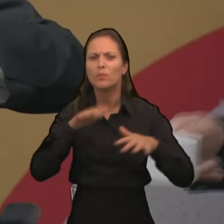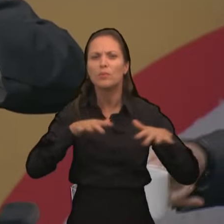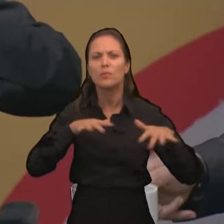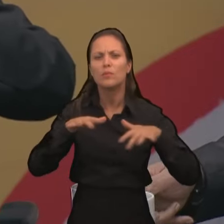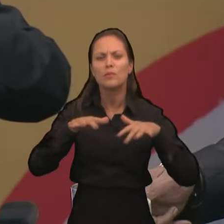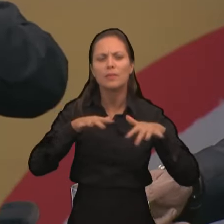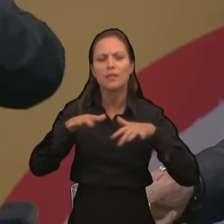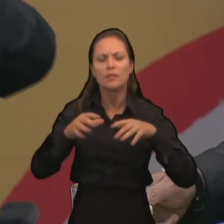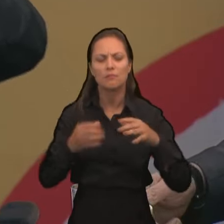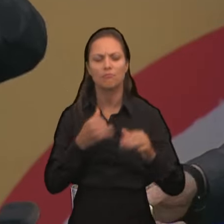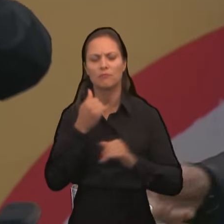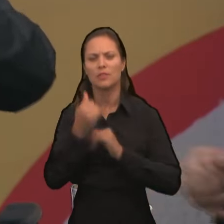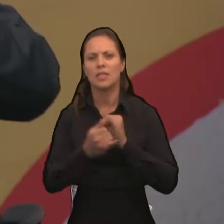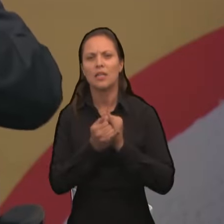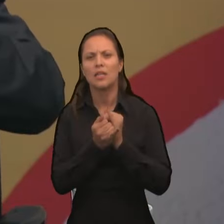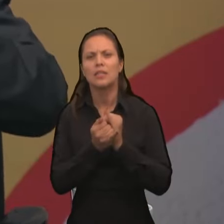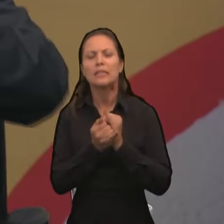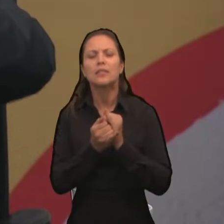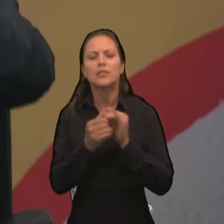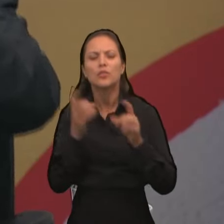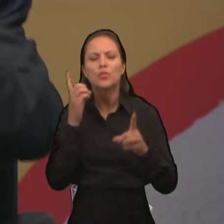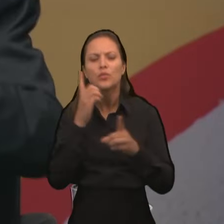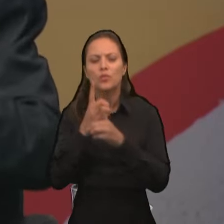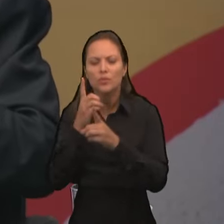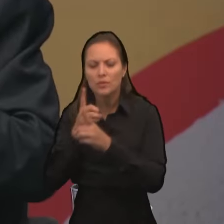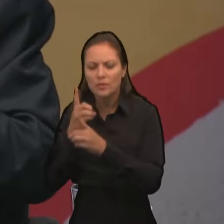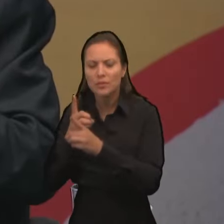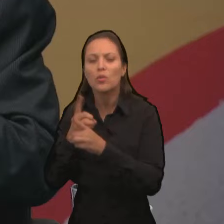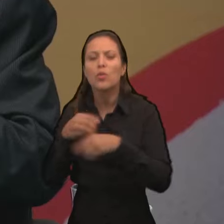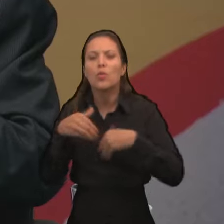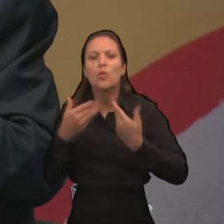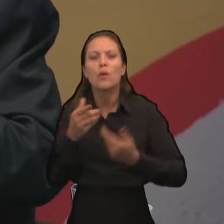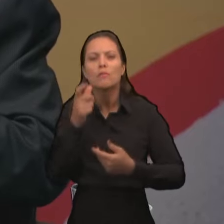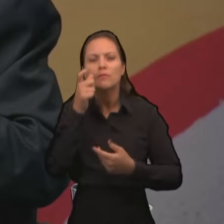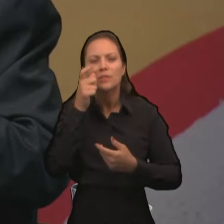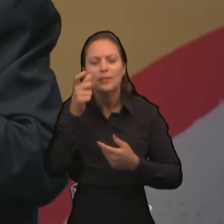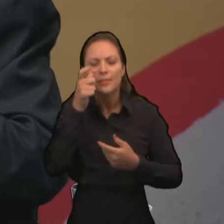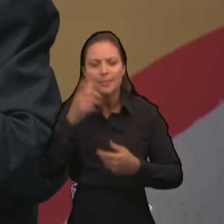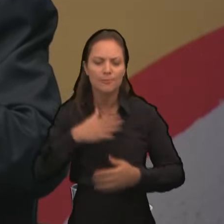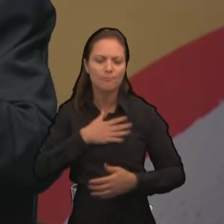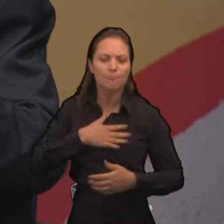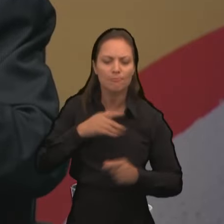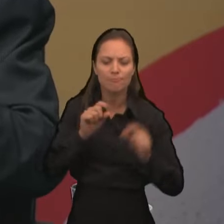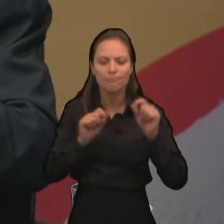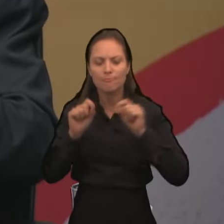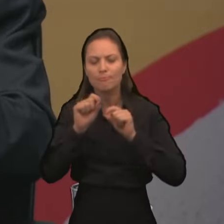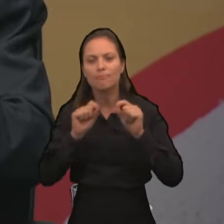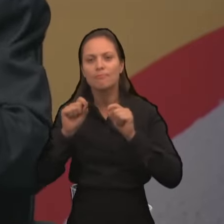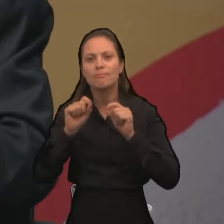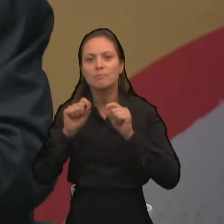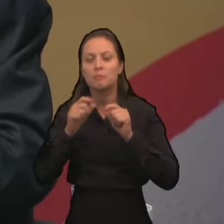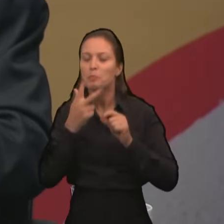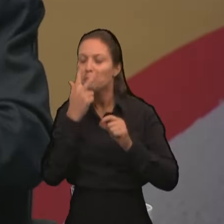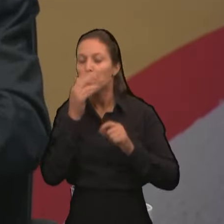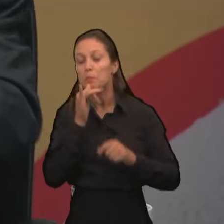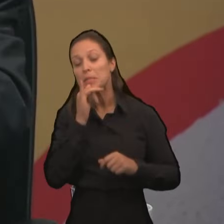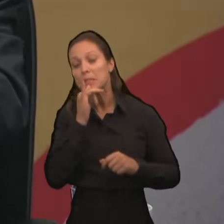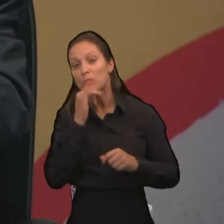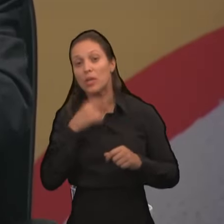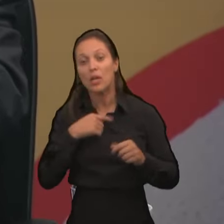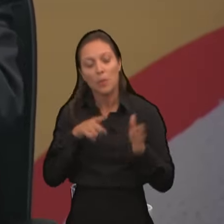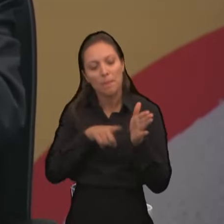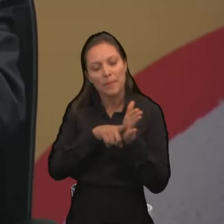nuestro movimiento, la navegación en Internet y dictar nuestros intereses y gustos. Y si